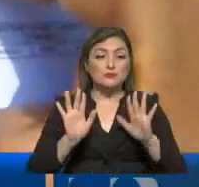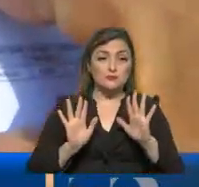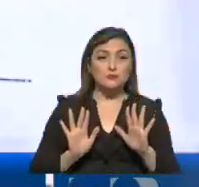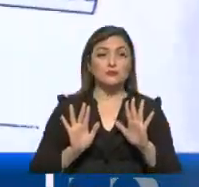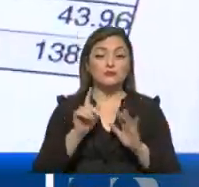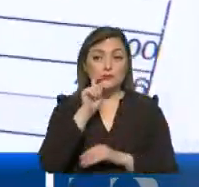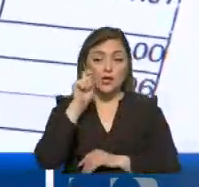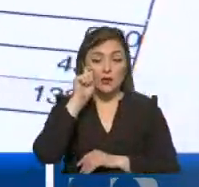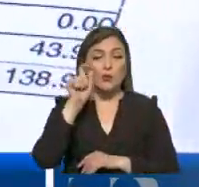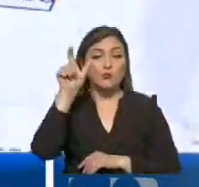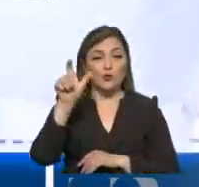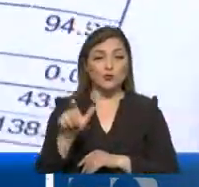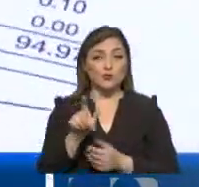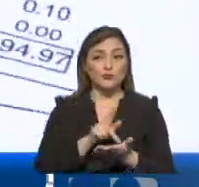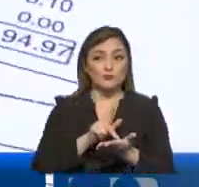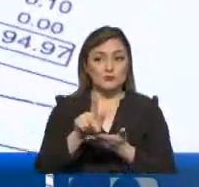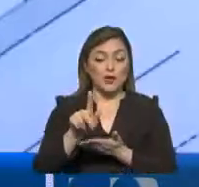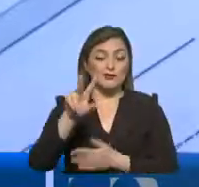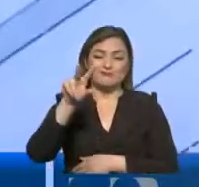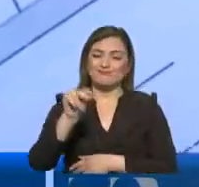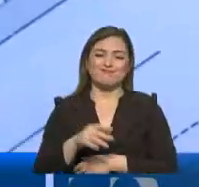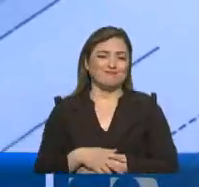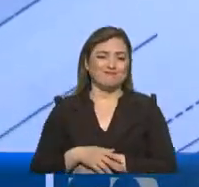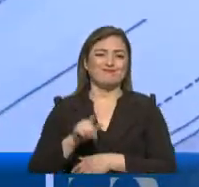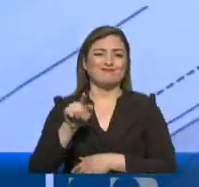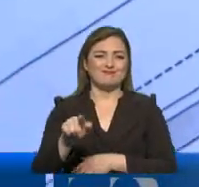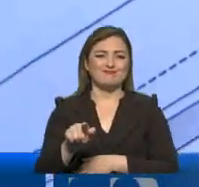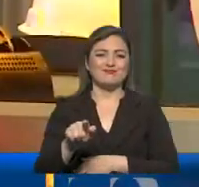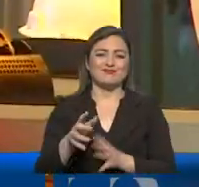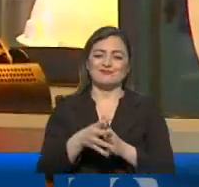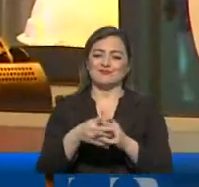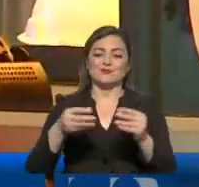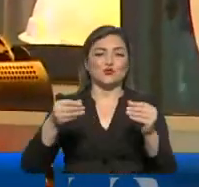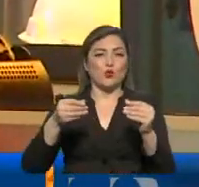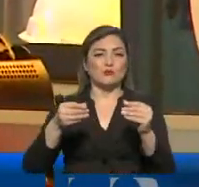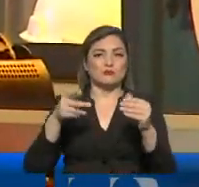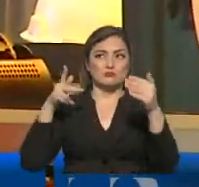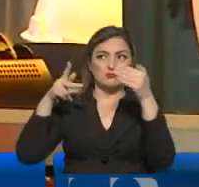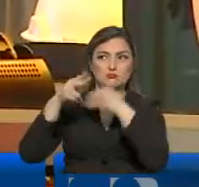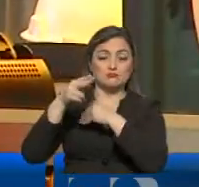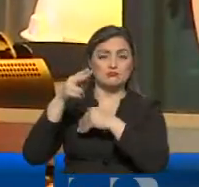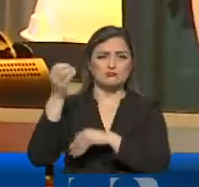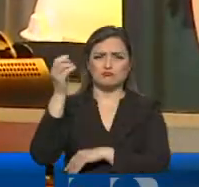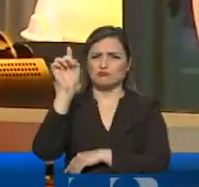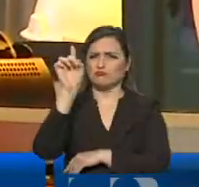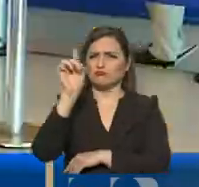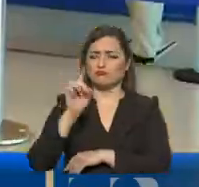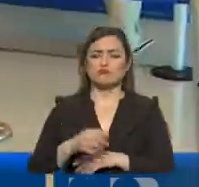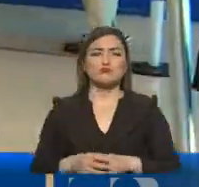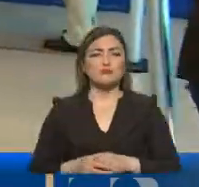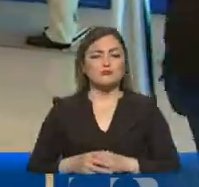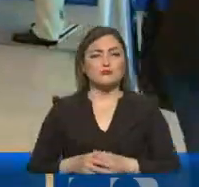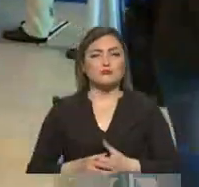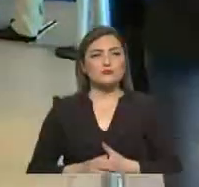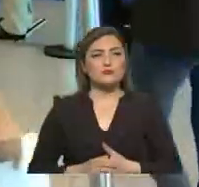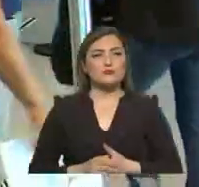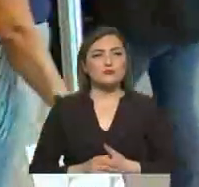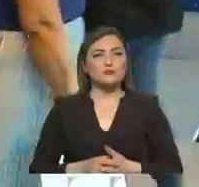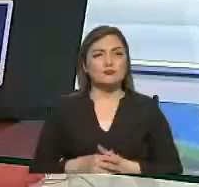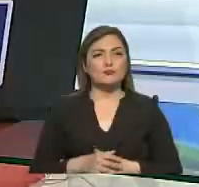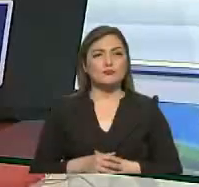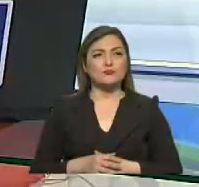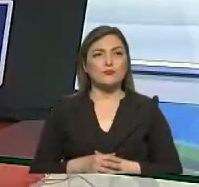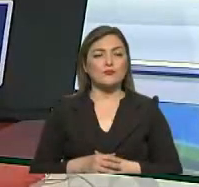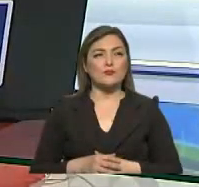un reclamo, el usuario no paga la planilla sino hasta que este se resuelve, por lo que el corte del servicio no es ejecutado. Luisa María Heredia, 24